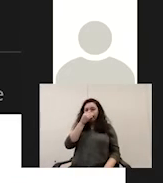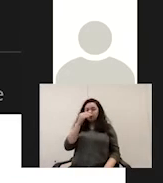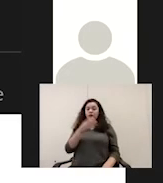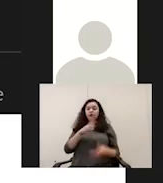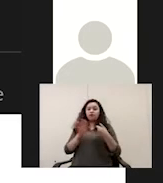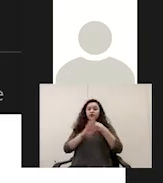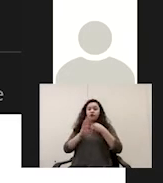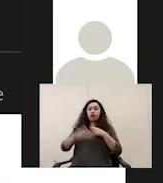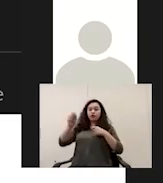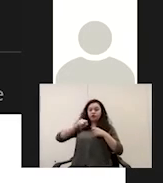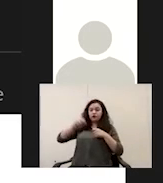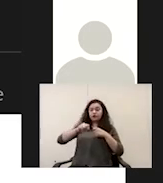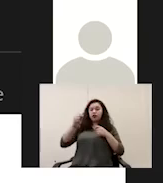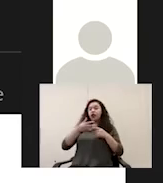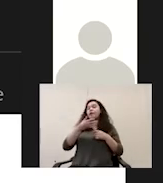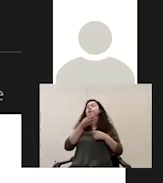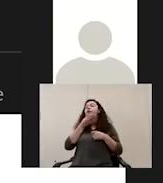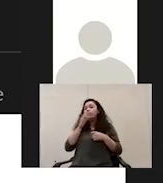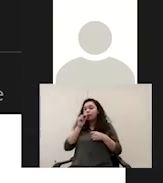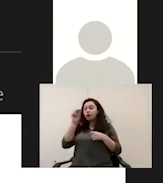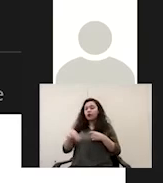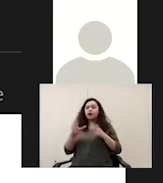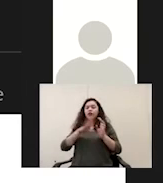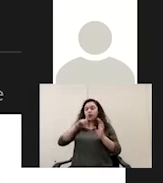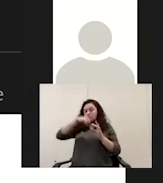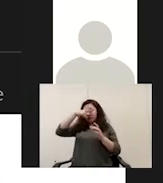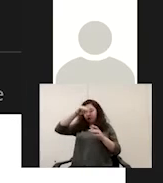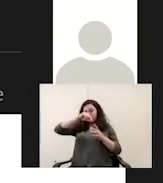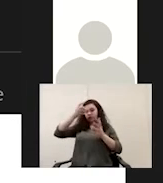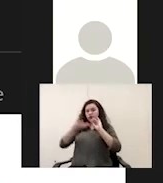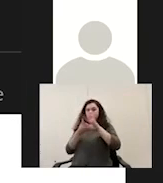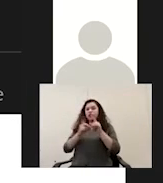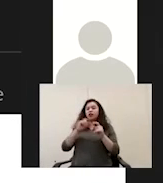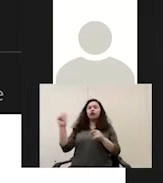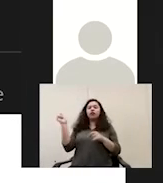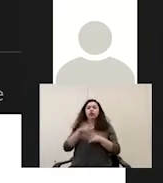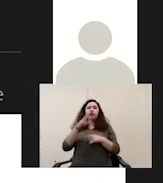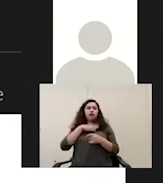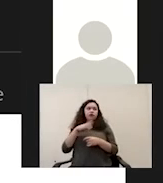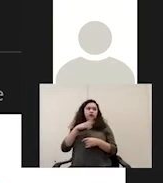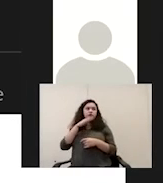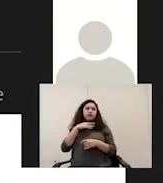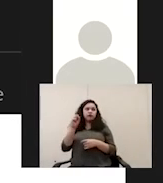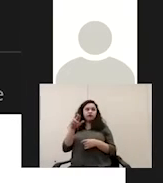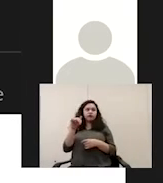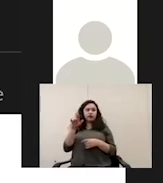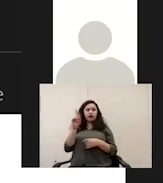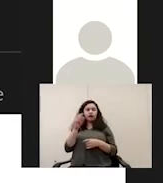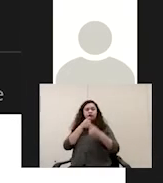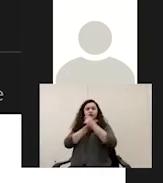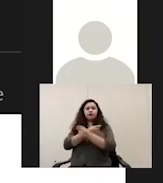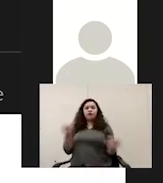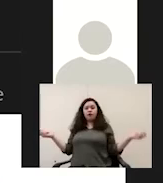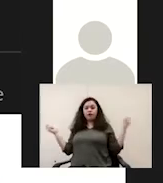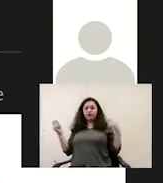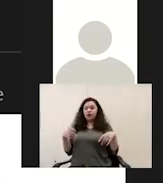pues que lo hagan en un pañuelo y que este pañuelo lo desechen en los residuos sanitarios. Si algún niño, hay que concientizar, esa parte es